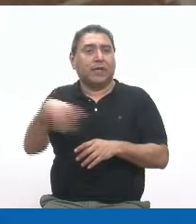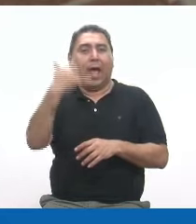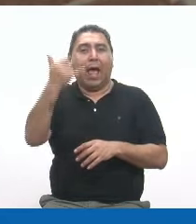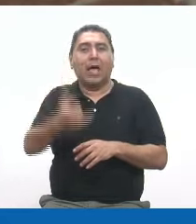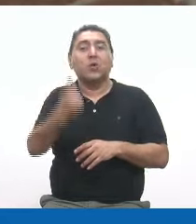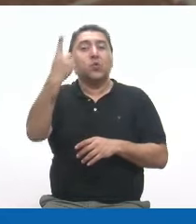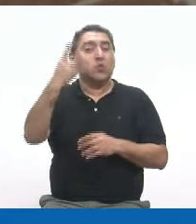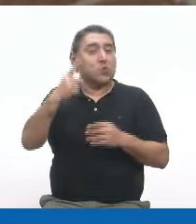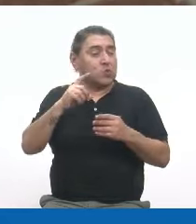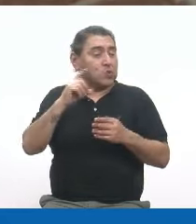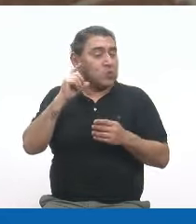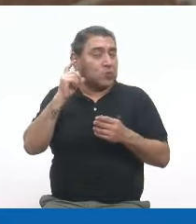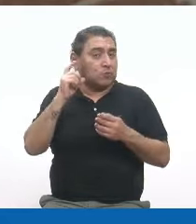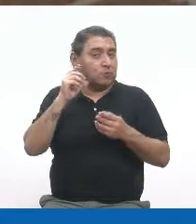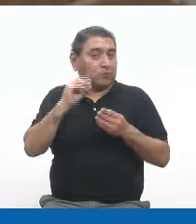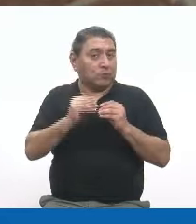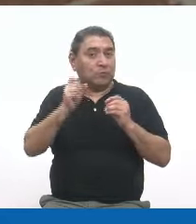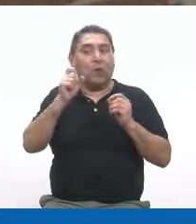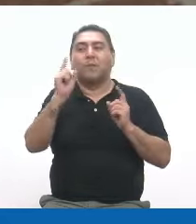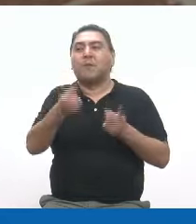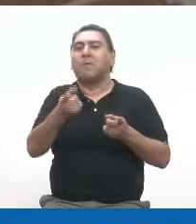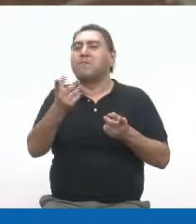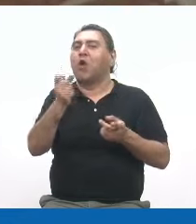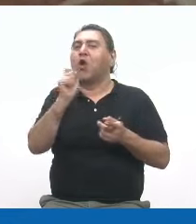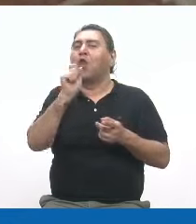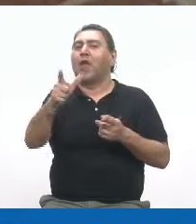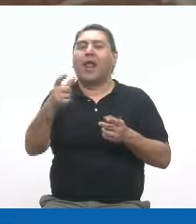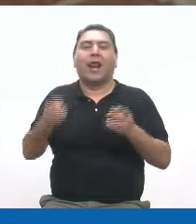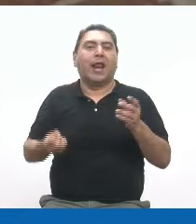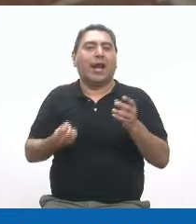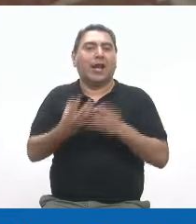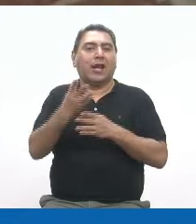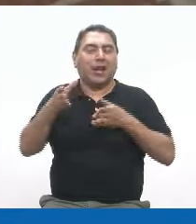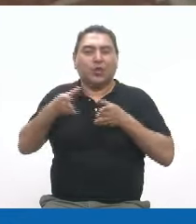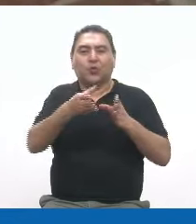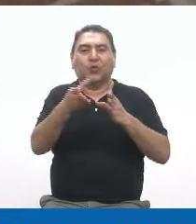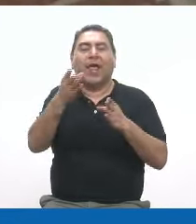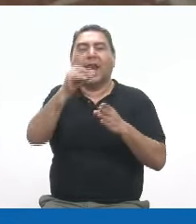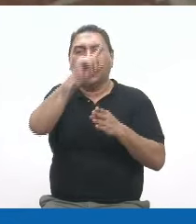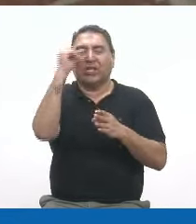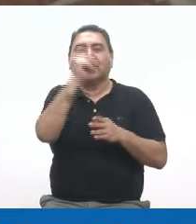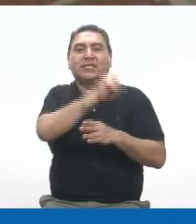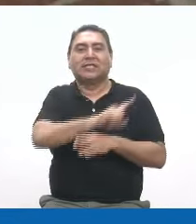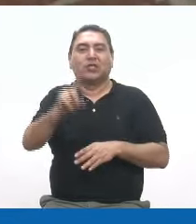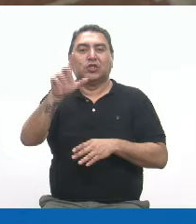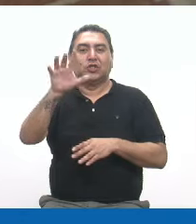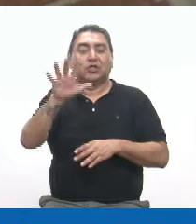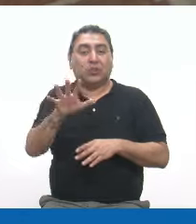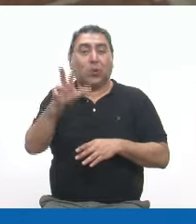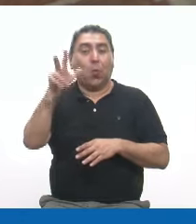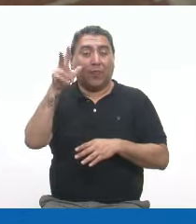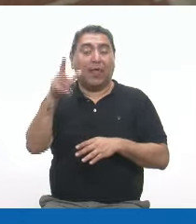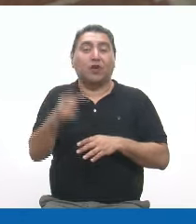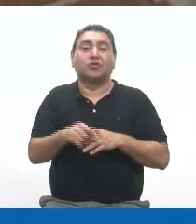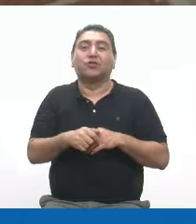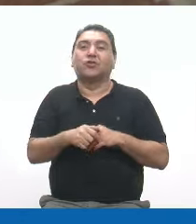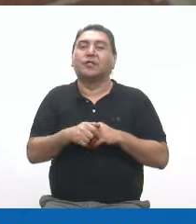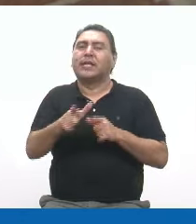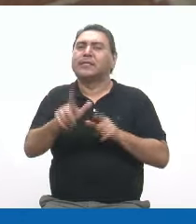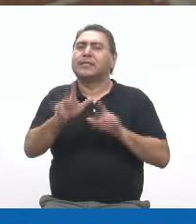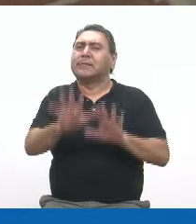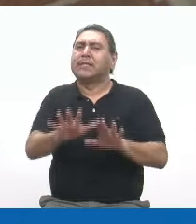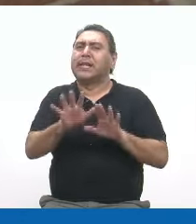caso como el de la autovía de la Ruta Nacional 158, que está esperando